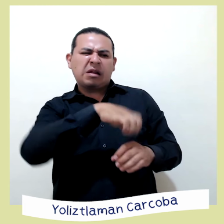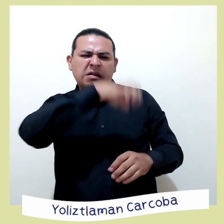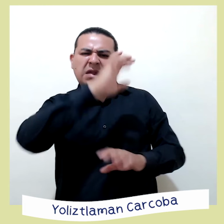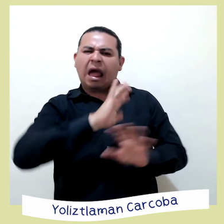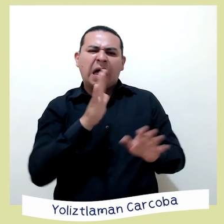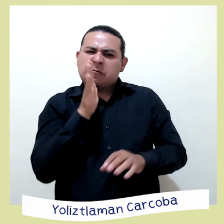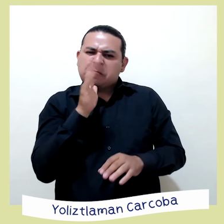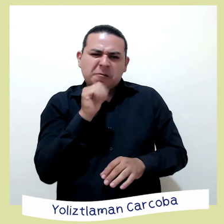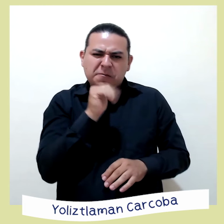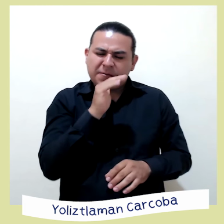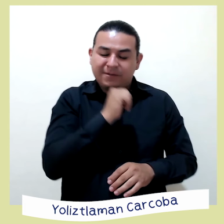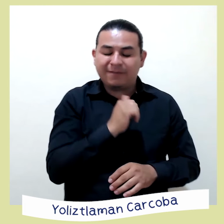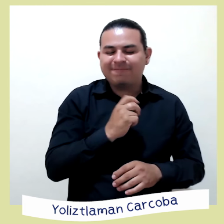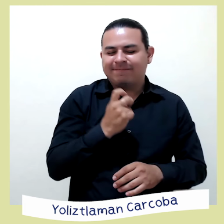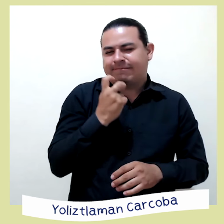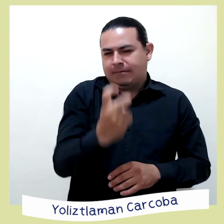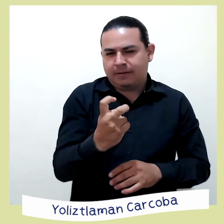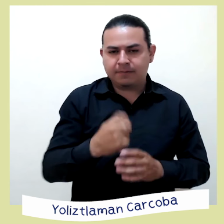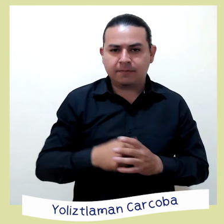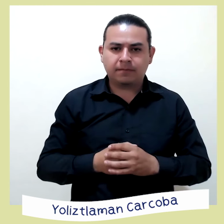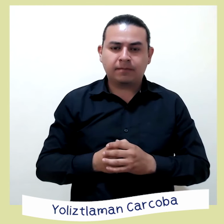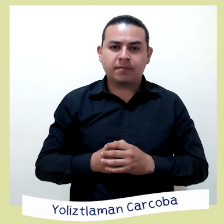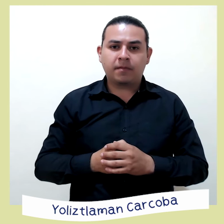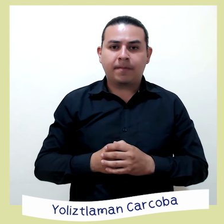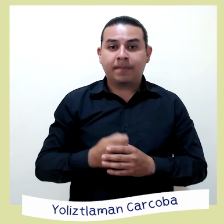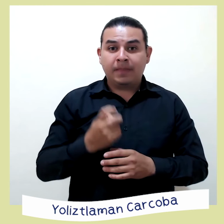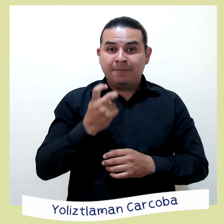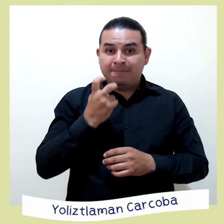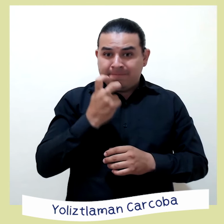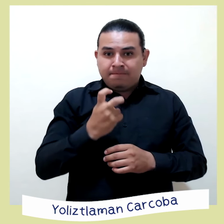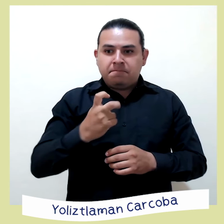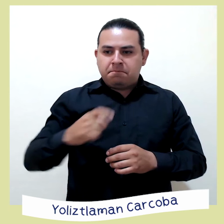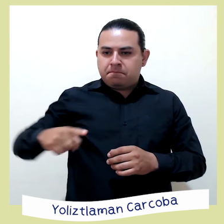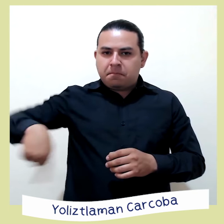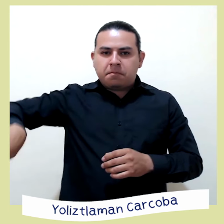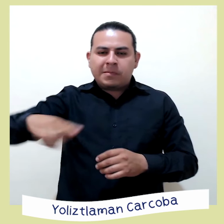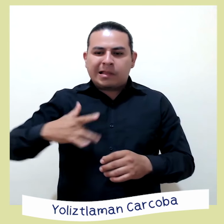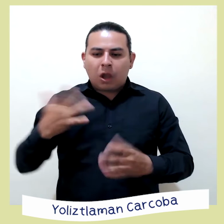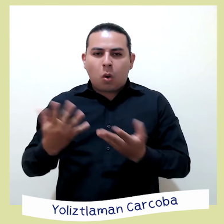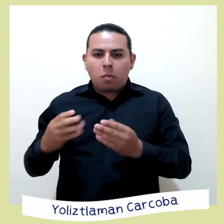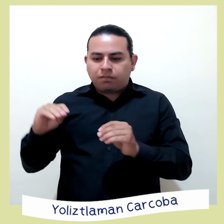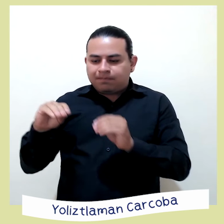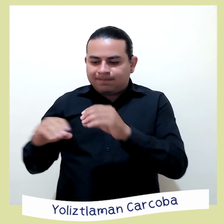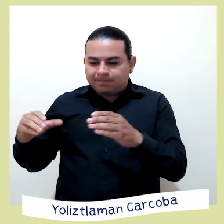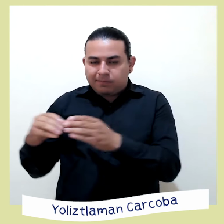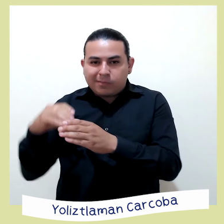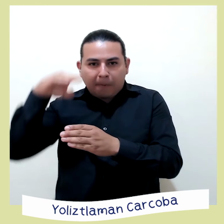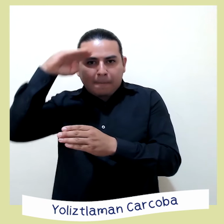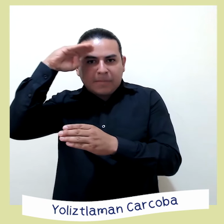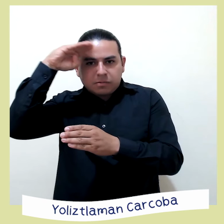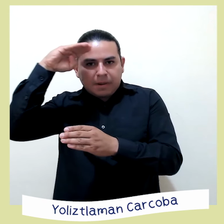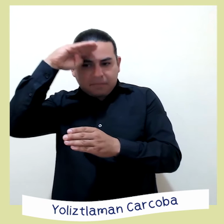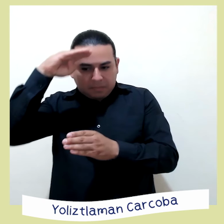de qué define a una persona mayor son los